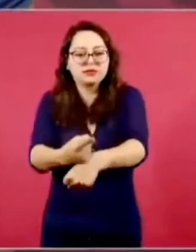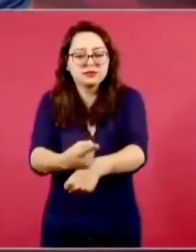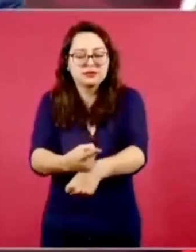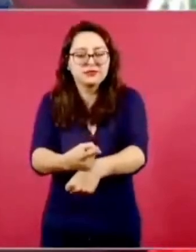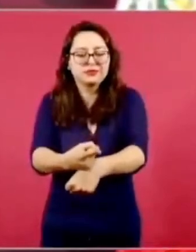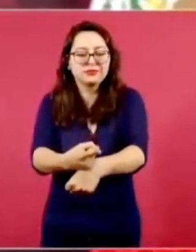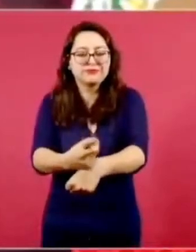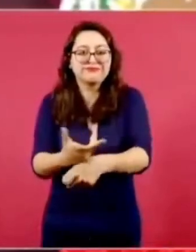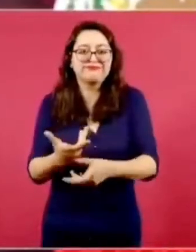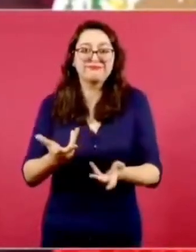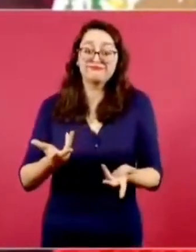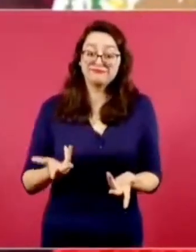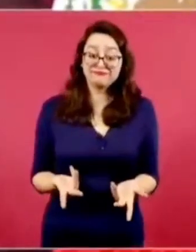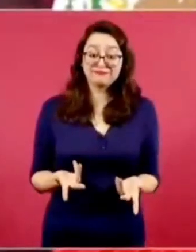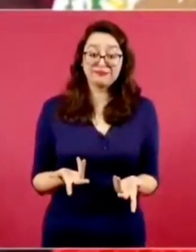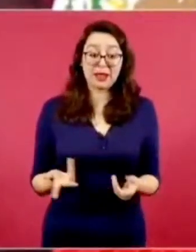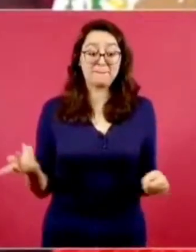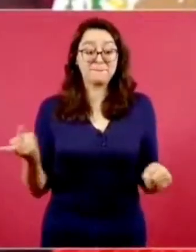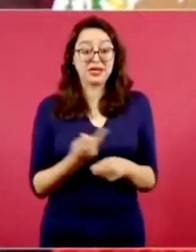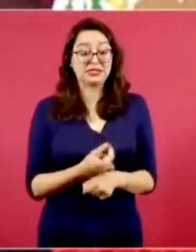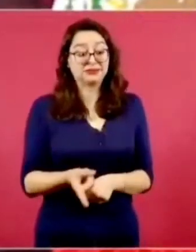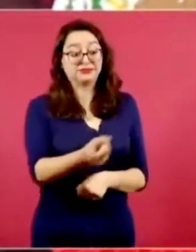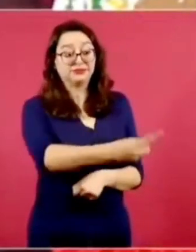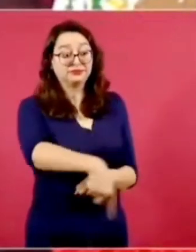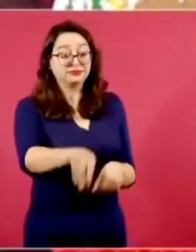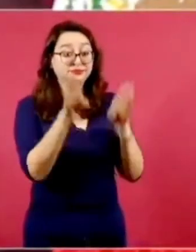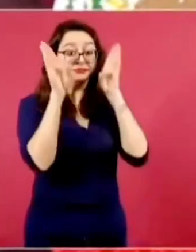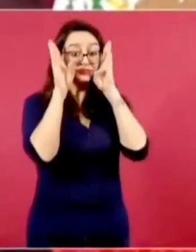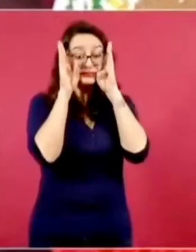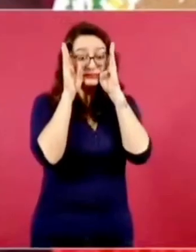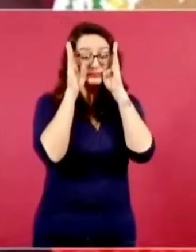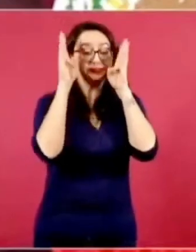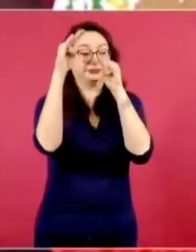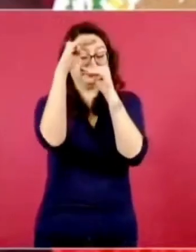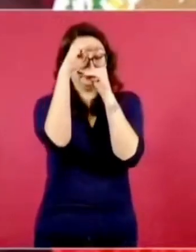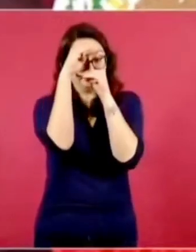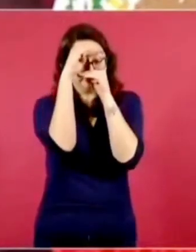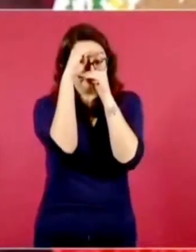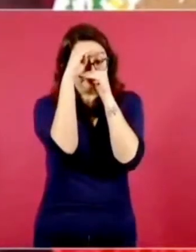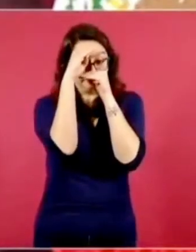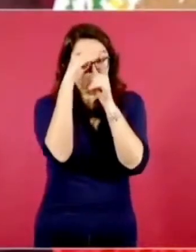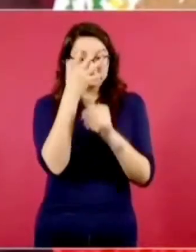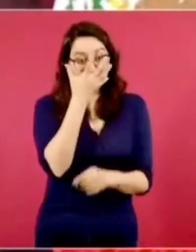características del conservadurismo es la hipocresía.